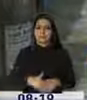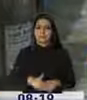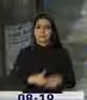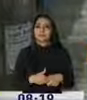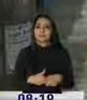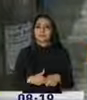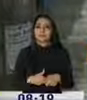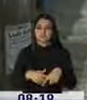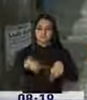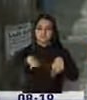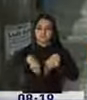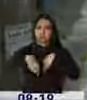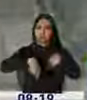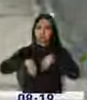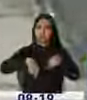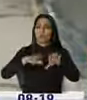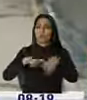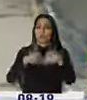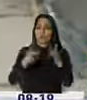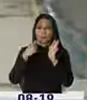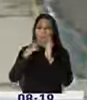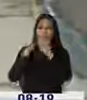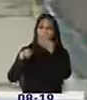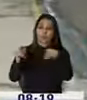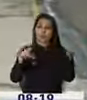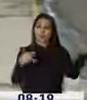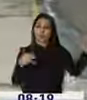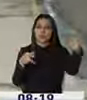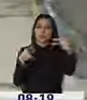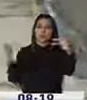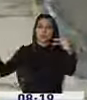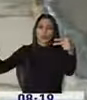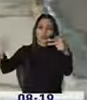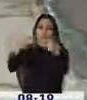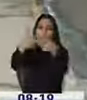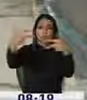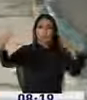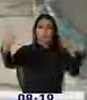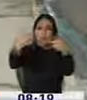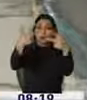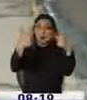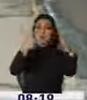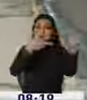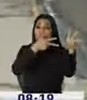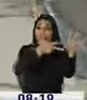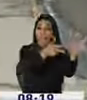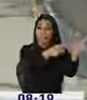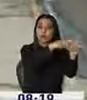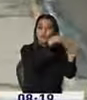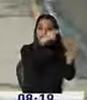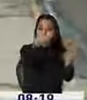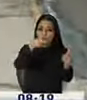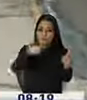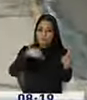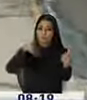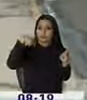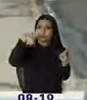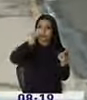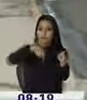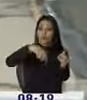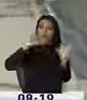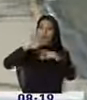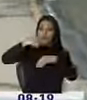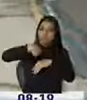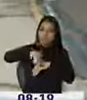es como un desfogue para el resto de calles que tienen demasiado tráfico. Por lo tanto, aquí todo